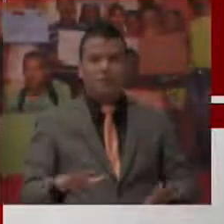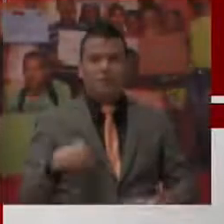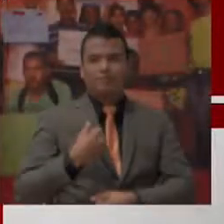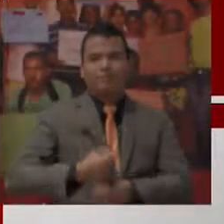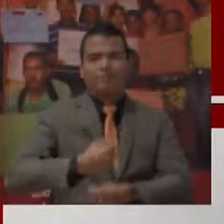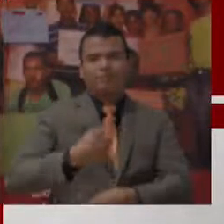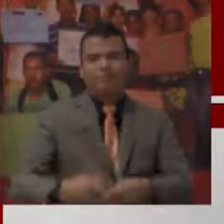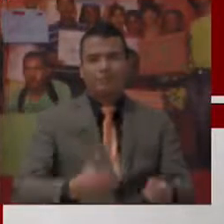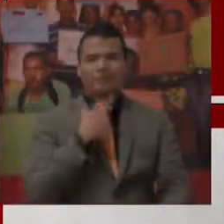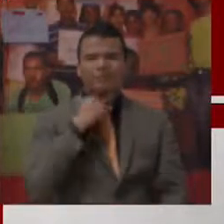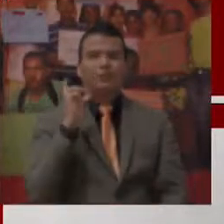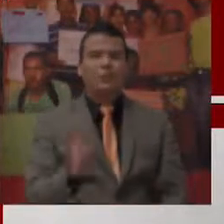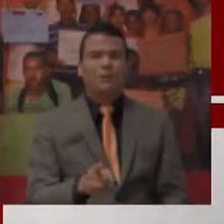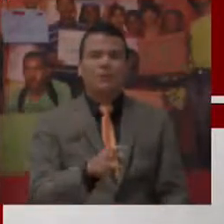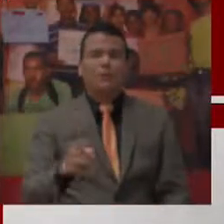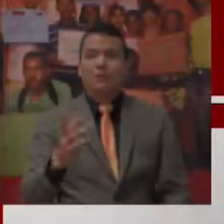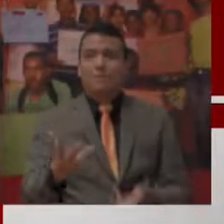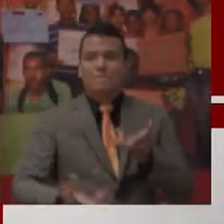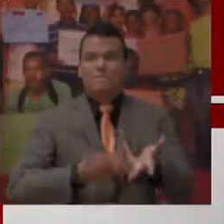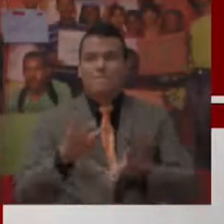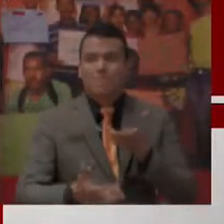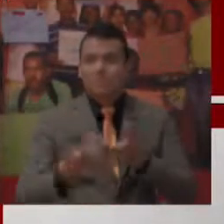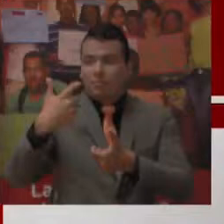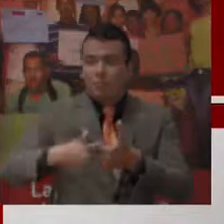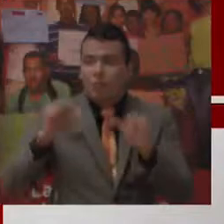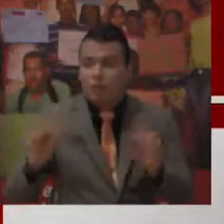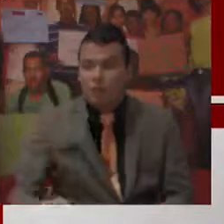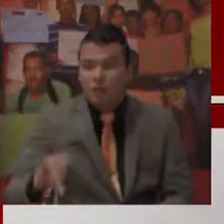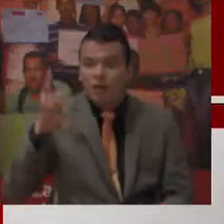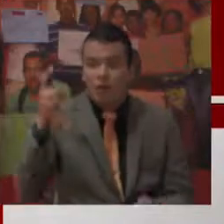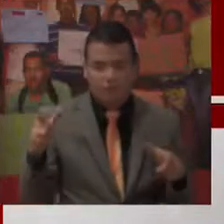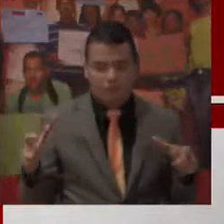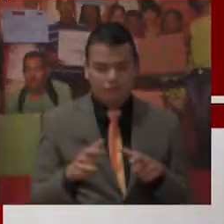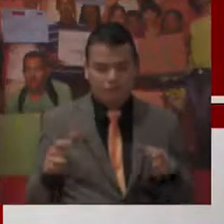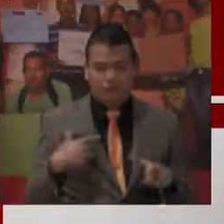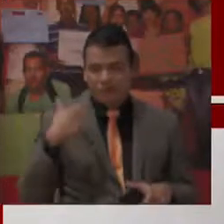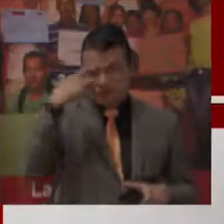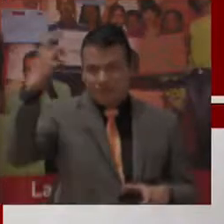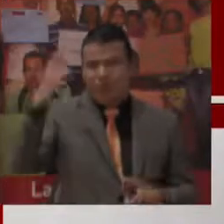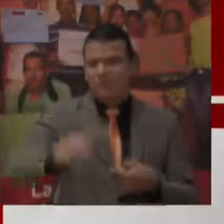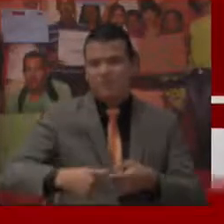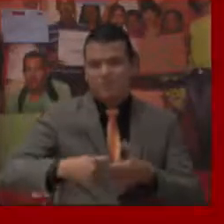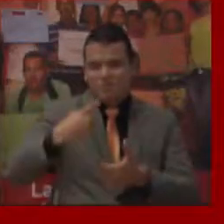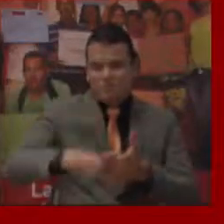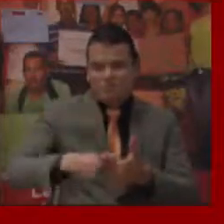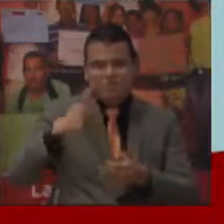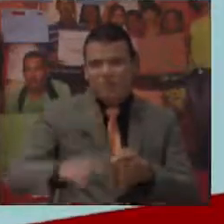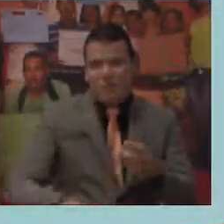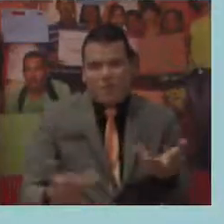sus carreras debido a la imposibilidad para inscribir y registrar sus tarjetas profesionales.